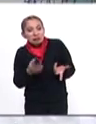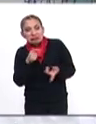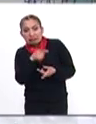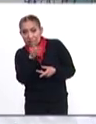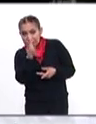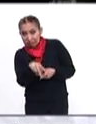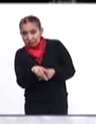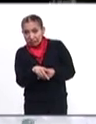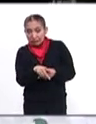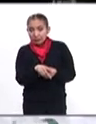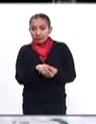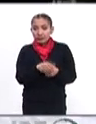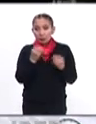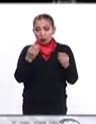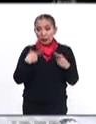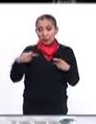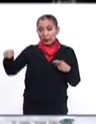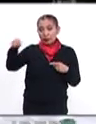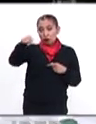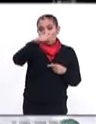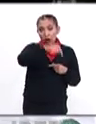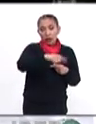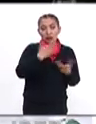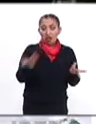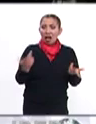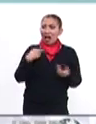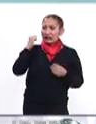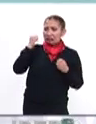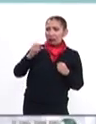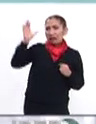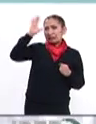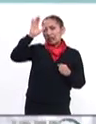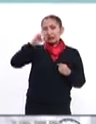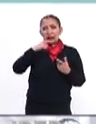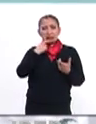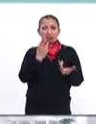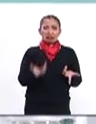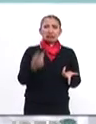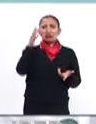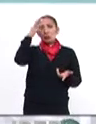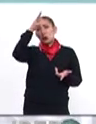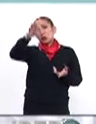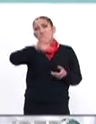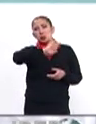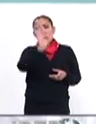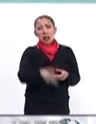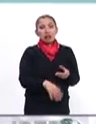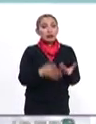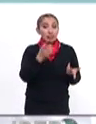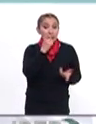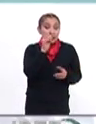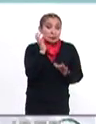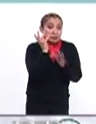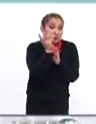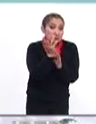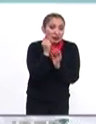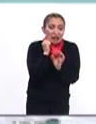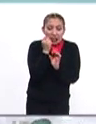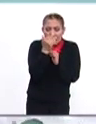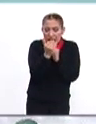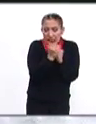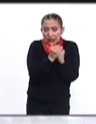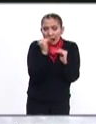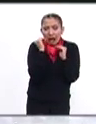preocuparnos? Muchas personas son fatalistas, científicos, hablo de científicos, y dice o predice que estamos